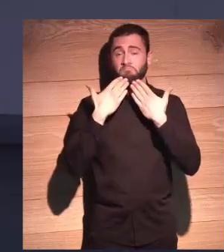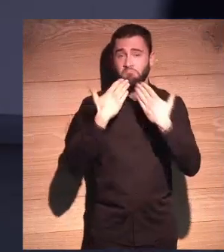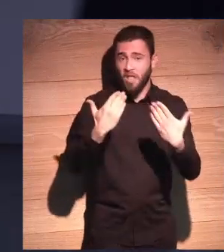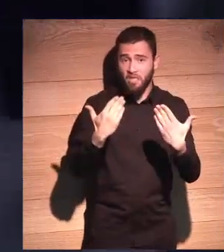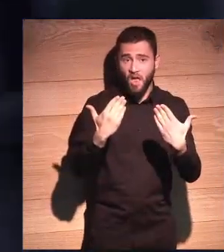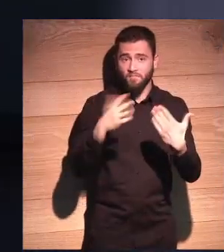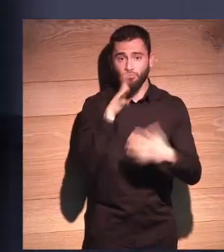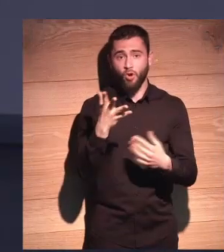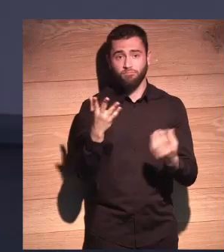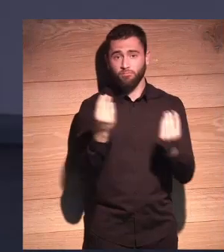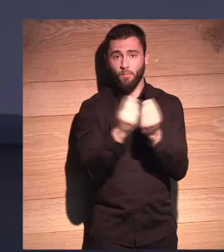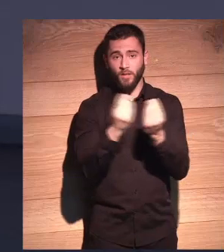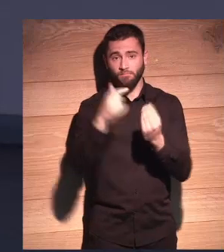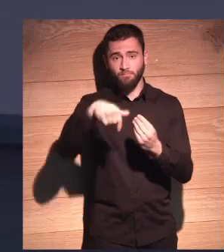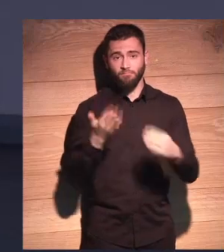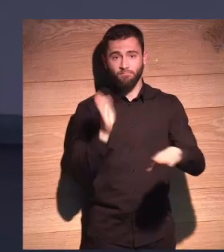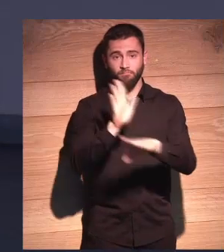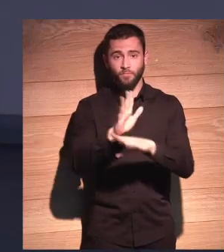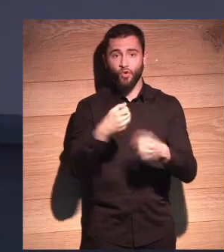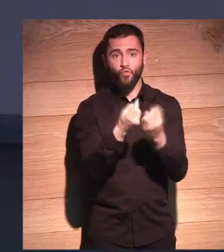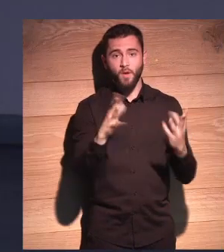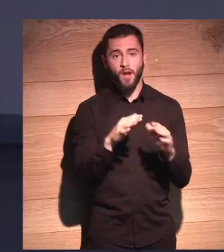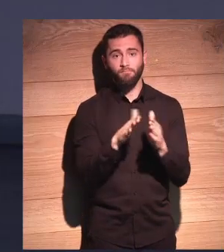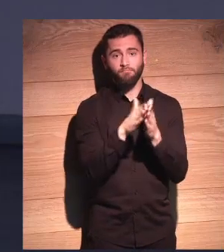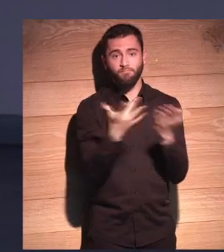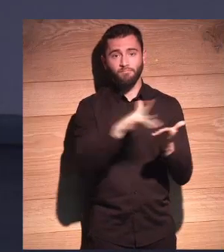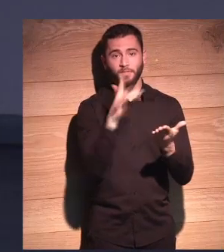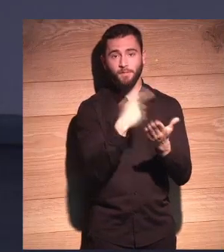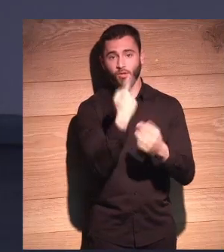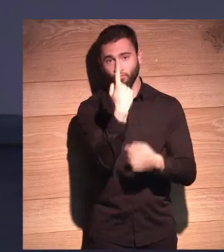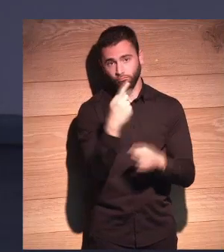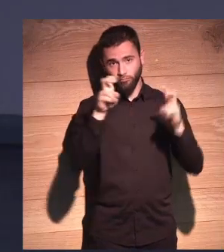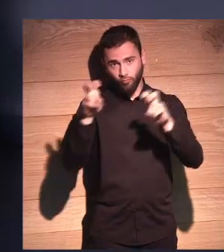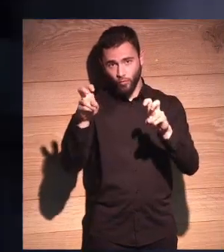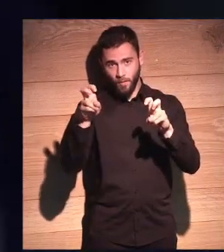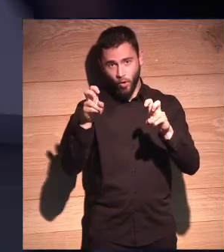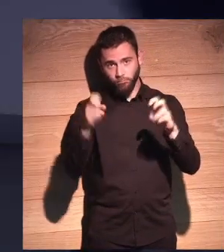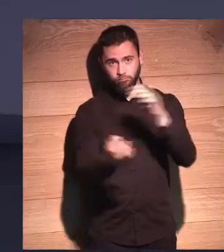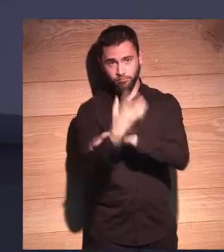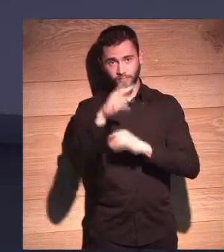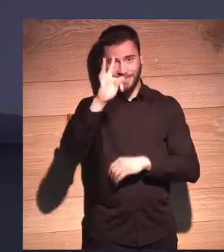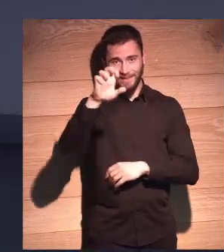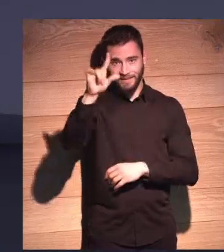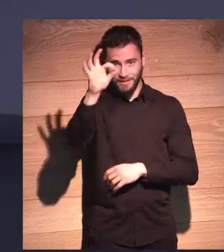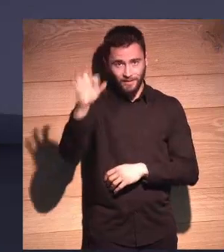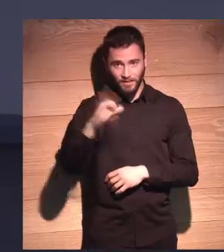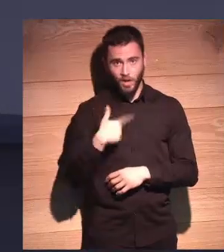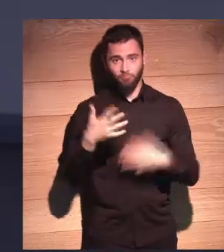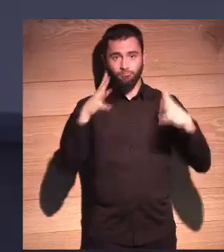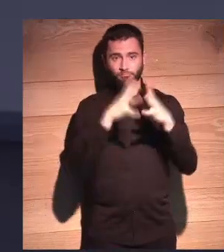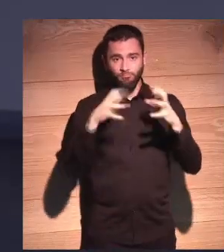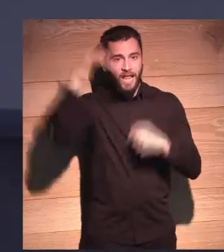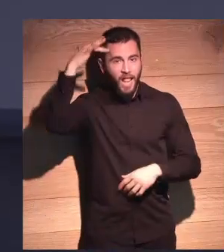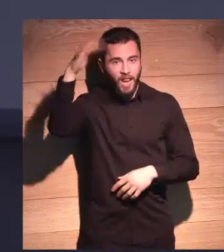nos acompañéis en la presentación de un nuevo número de la revista Telos. De verdad es una ilusión presentar este número y que estéis